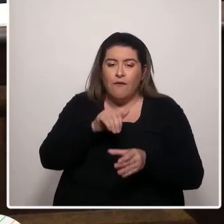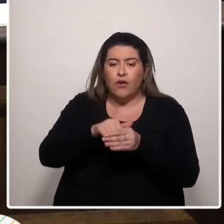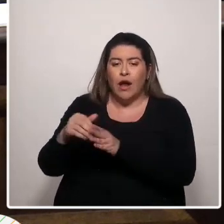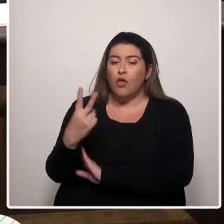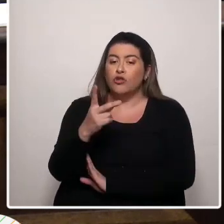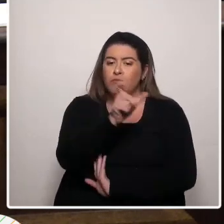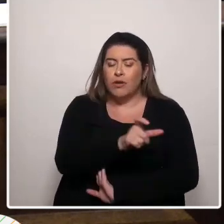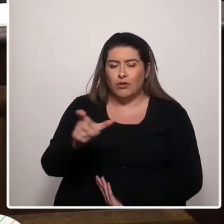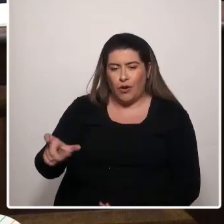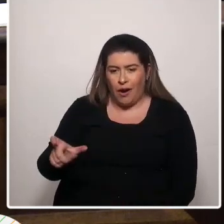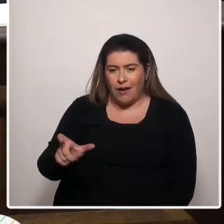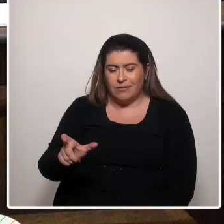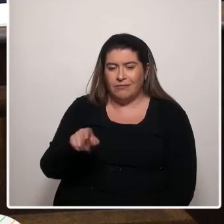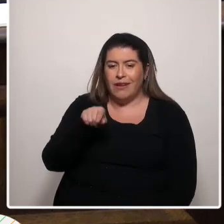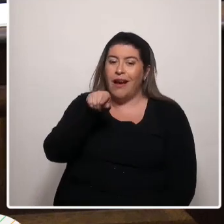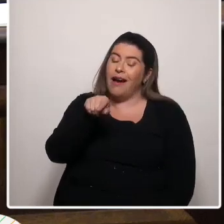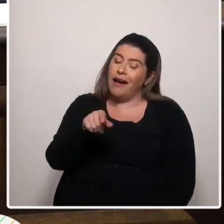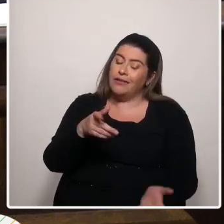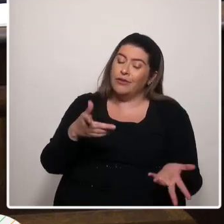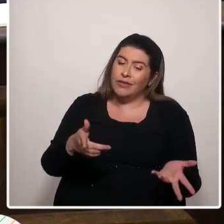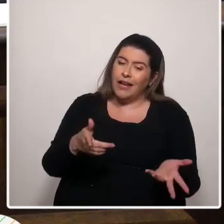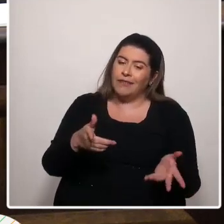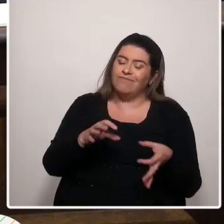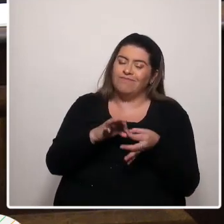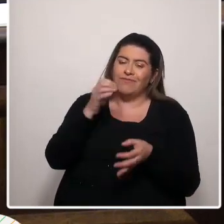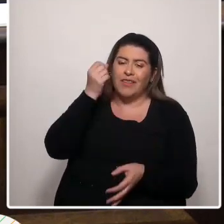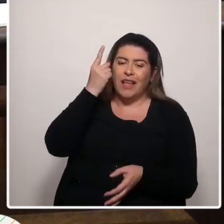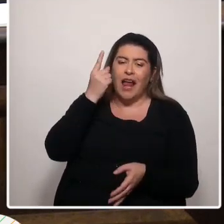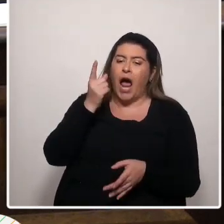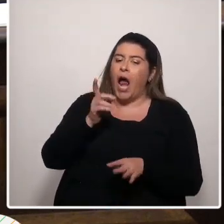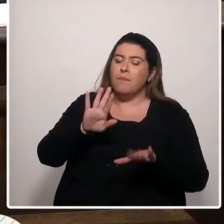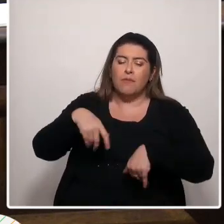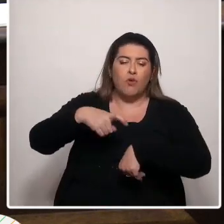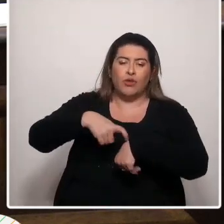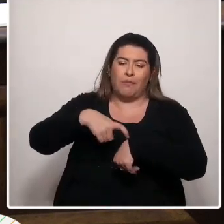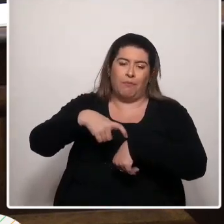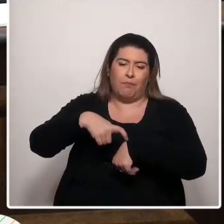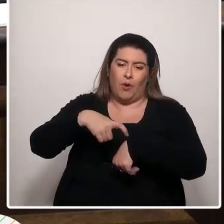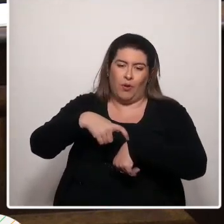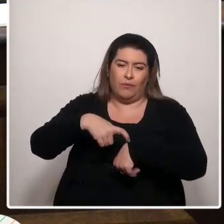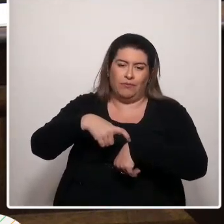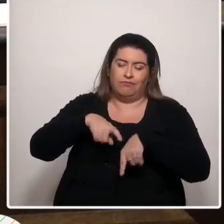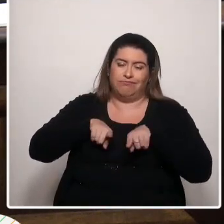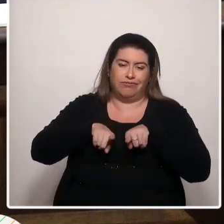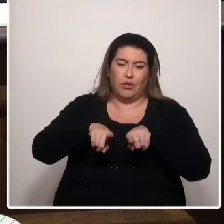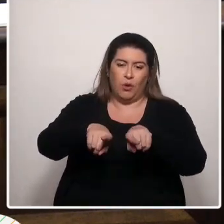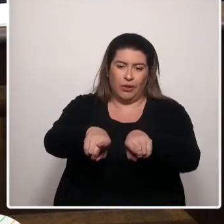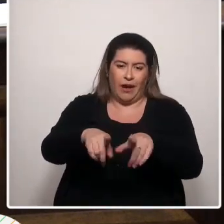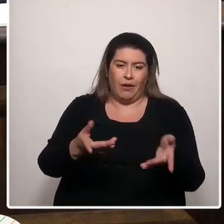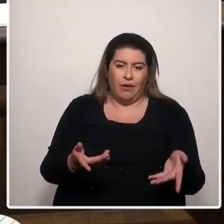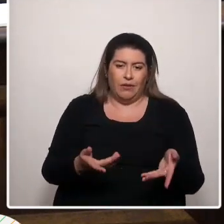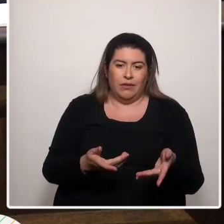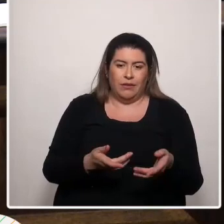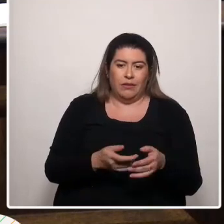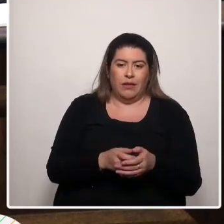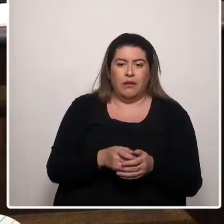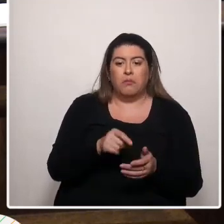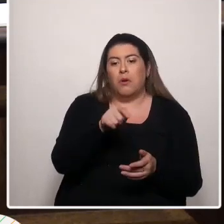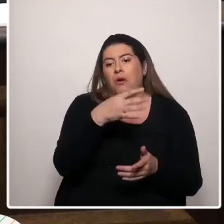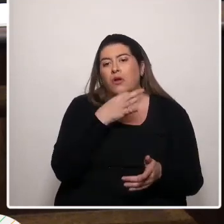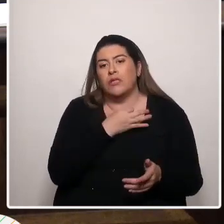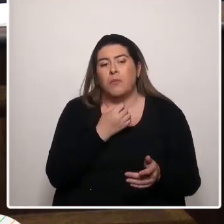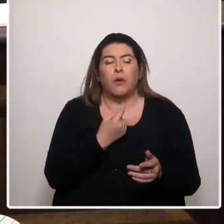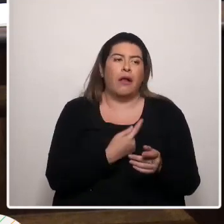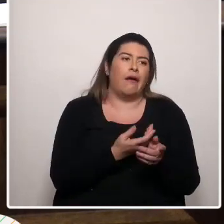cual hace alusión, ¿verdad?, a la simultaneidad de dicha elección, porque si no diría deberá votar por dos personas en dos cédulas separadas o